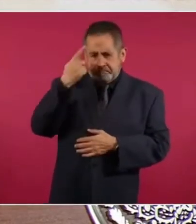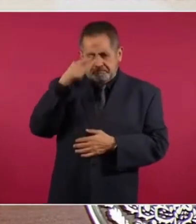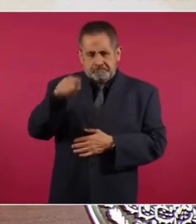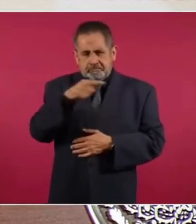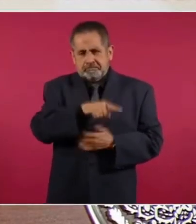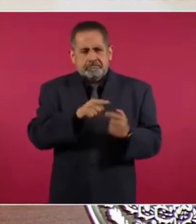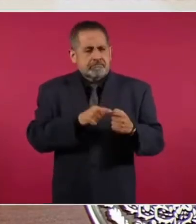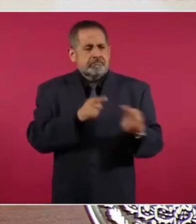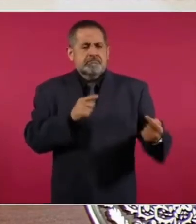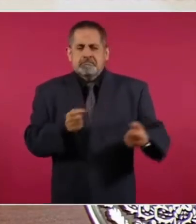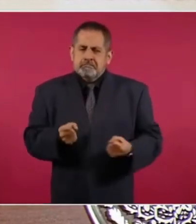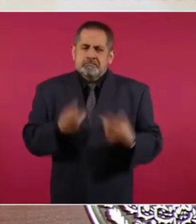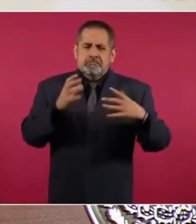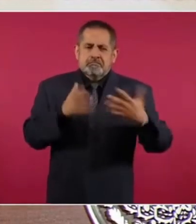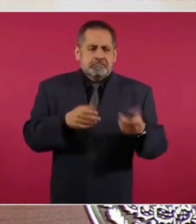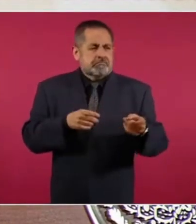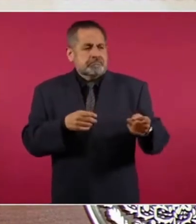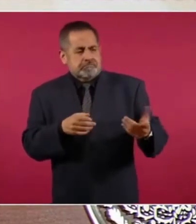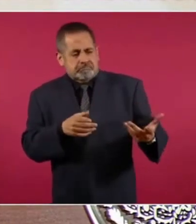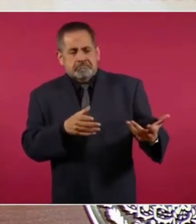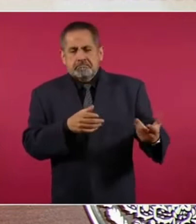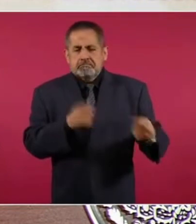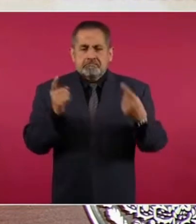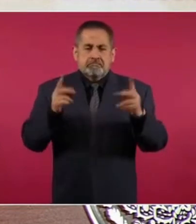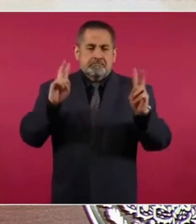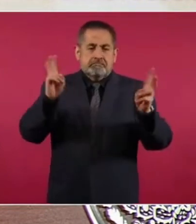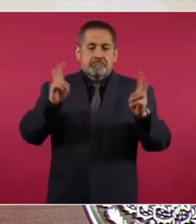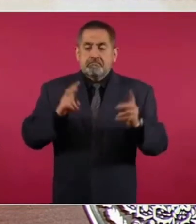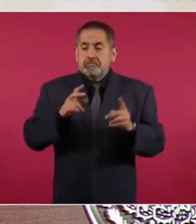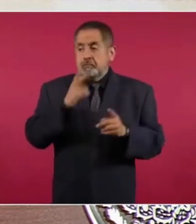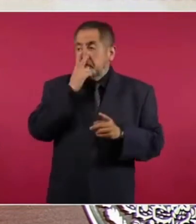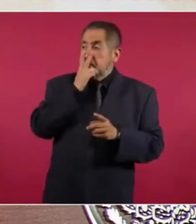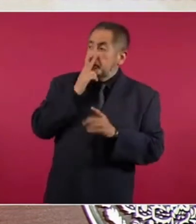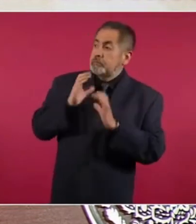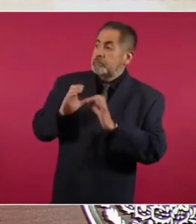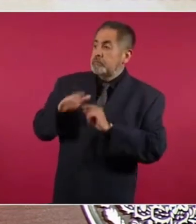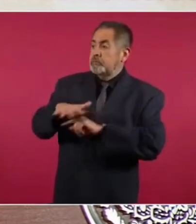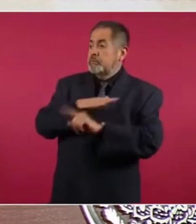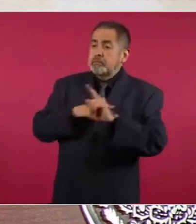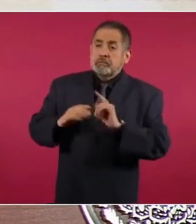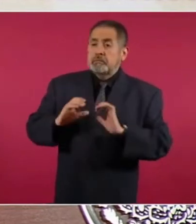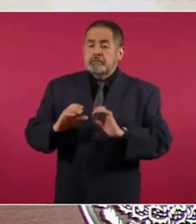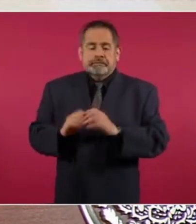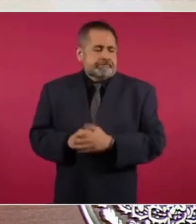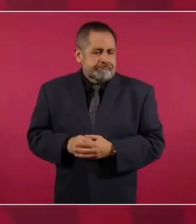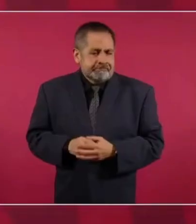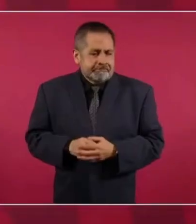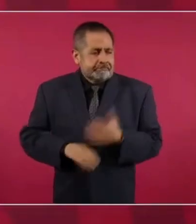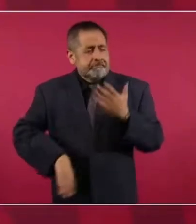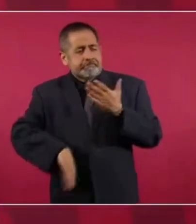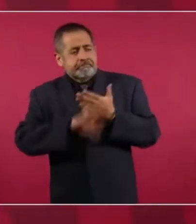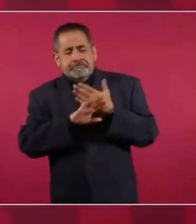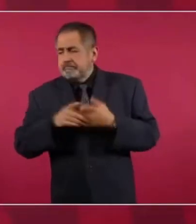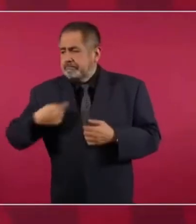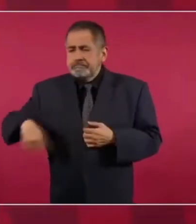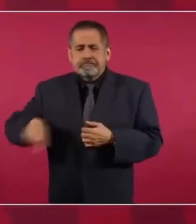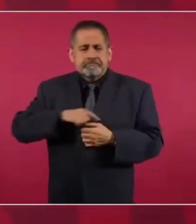por nuestros adversarios pseudos ambientalistas en contra del Tren Maya,